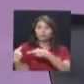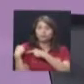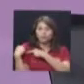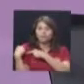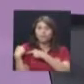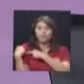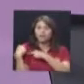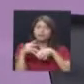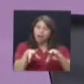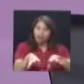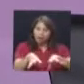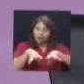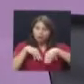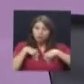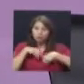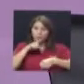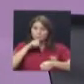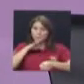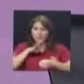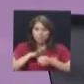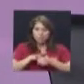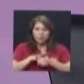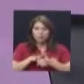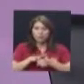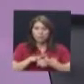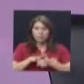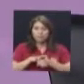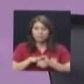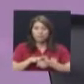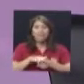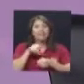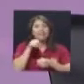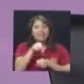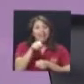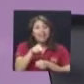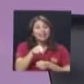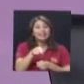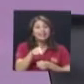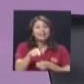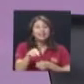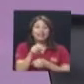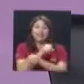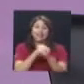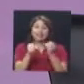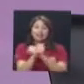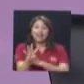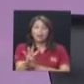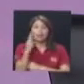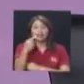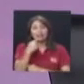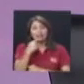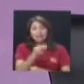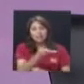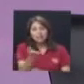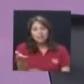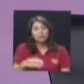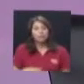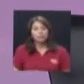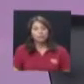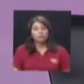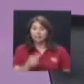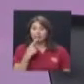ese compromiso que es el que le está diciendo la sala constitucional señores